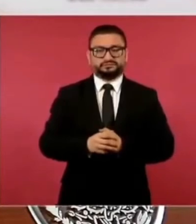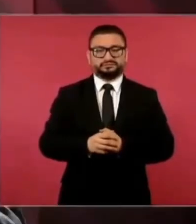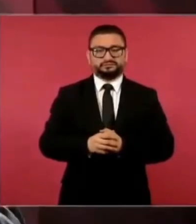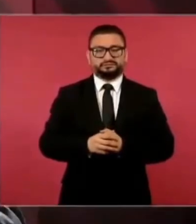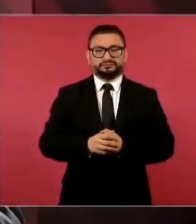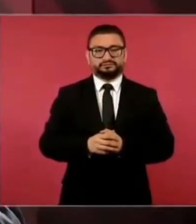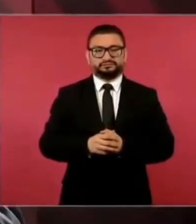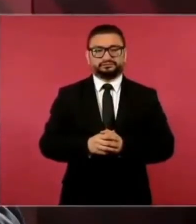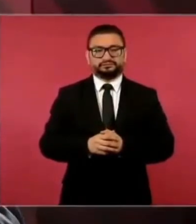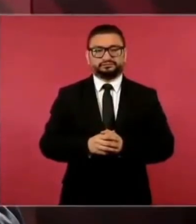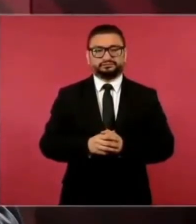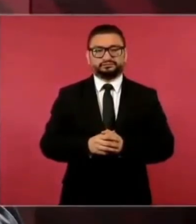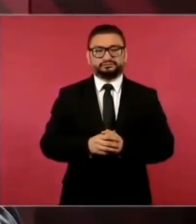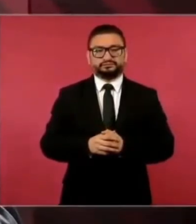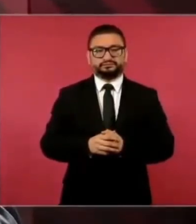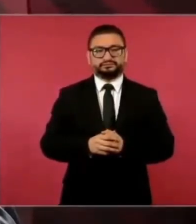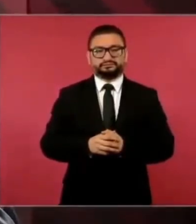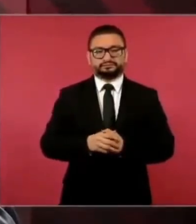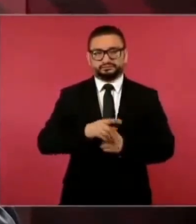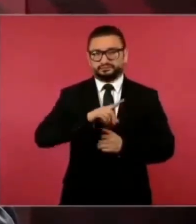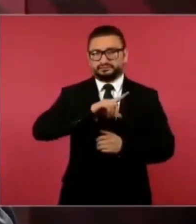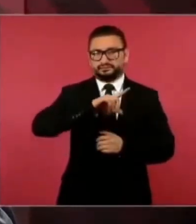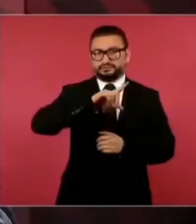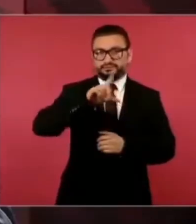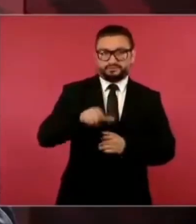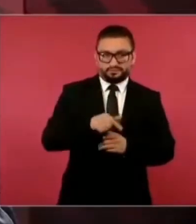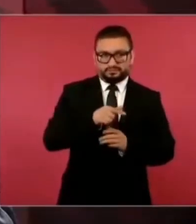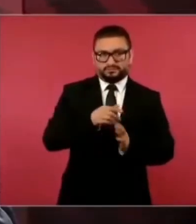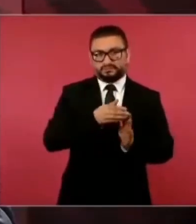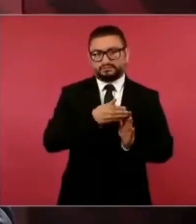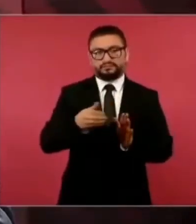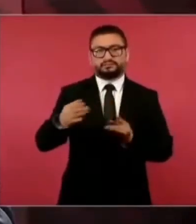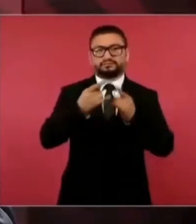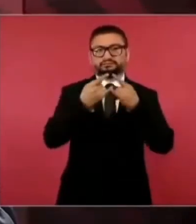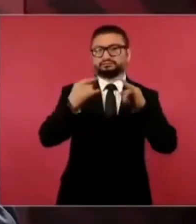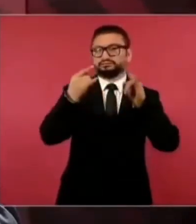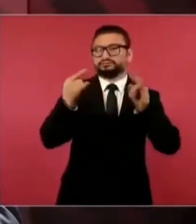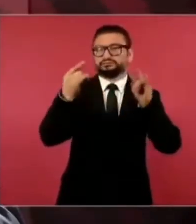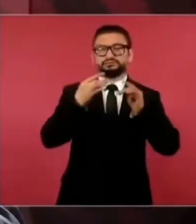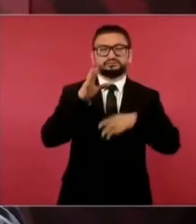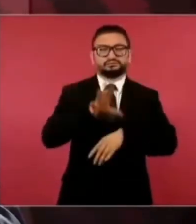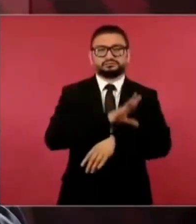Y a partir de ahí se empezaron a electrificar los pueblos.